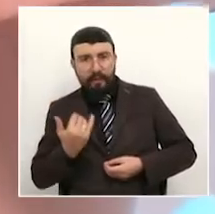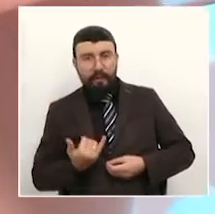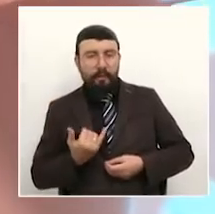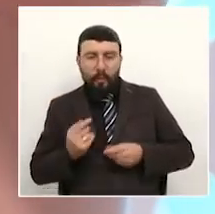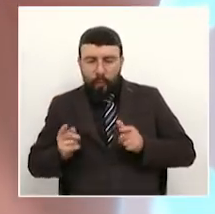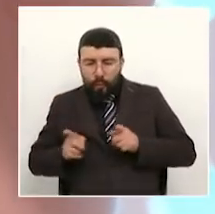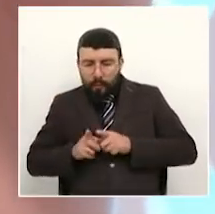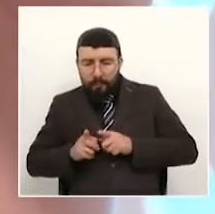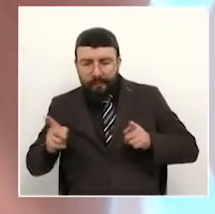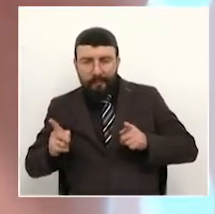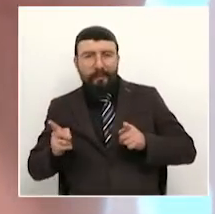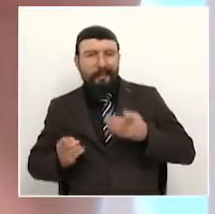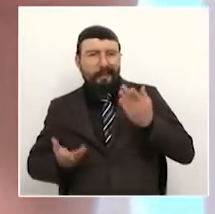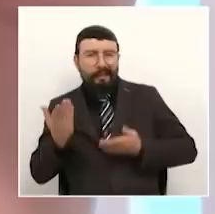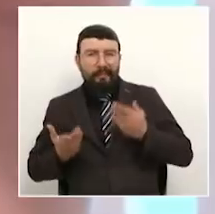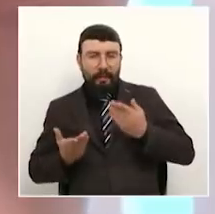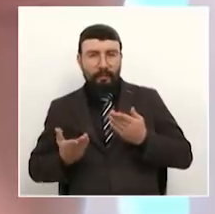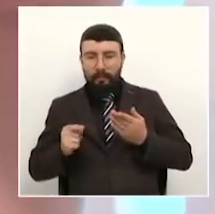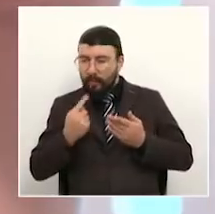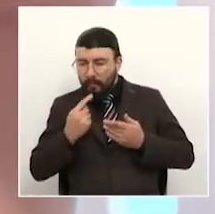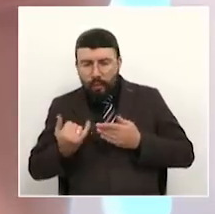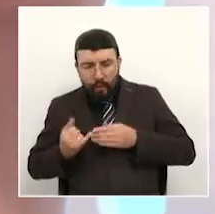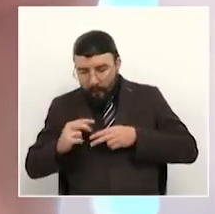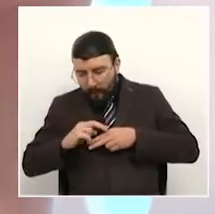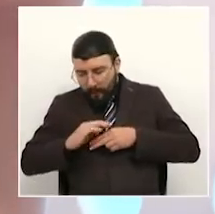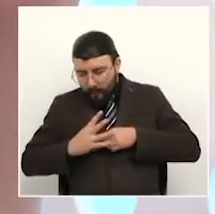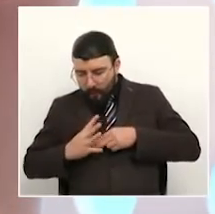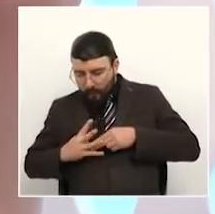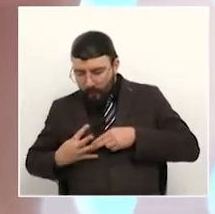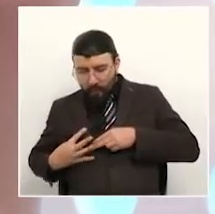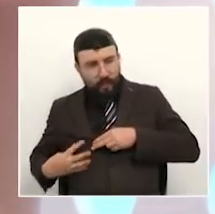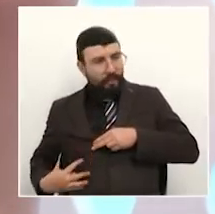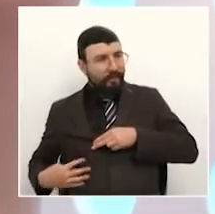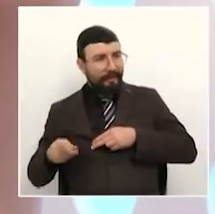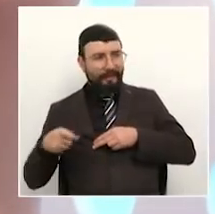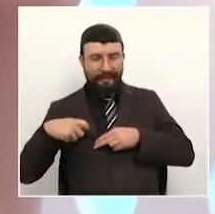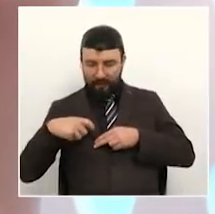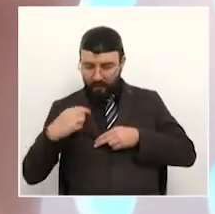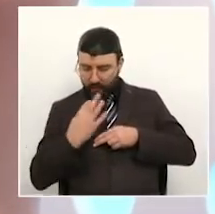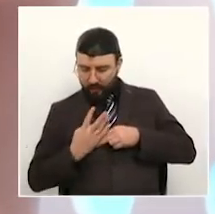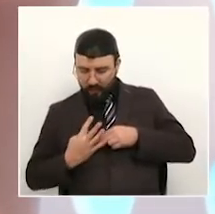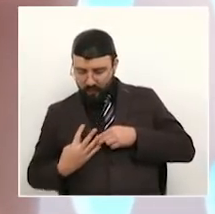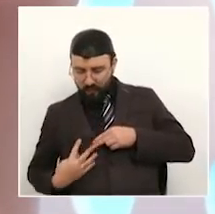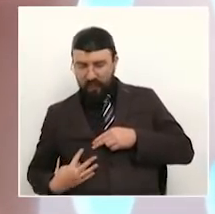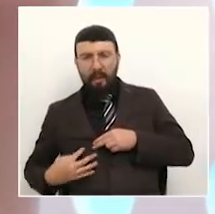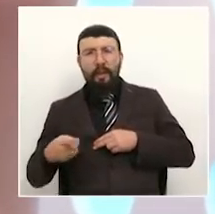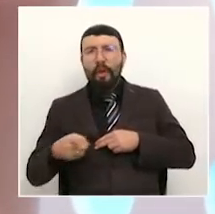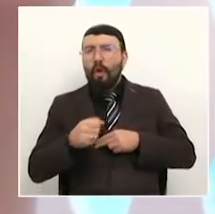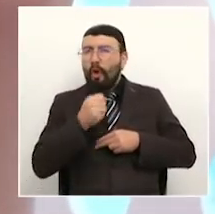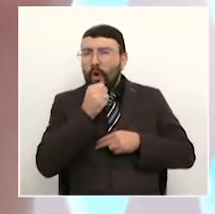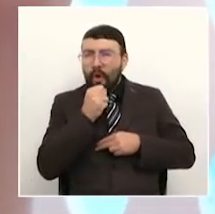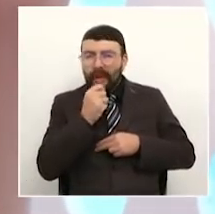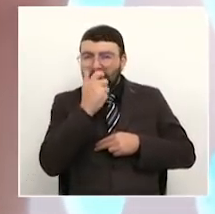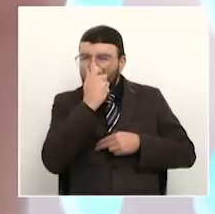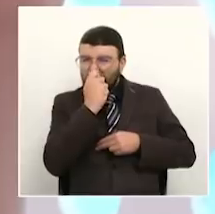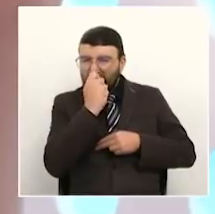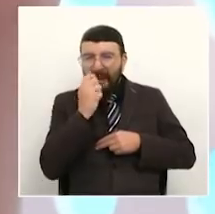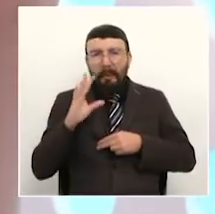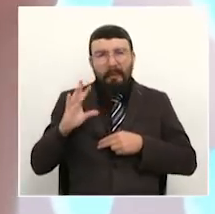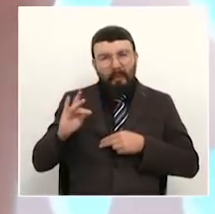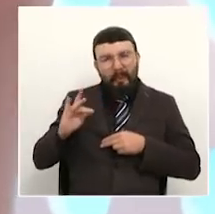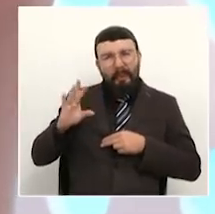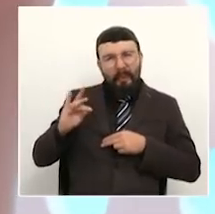cierto cuando estos bronquios y tos que tienen un tamaño y una dilatación se tapan con moco o se tapan con infecciones con